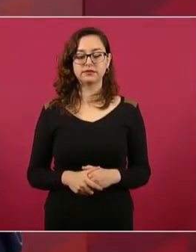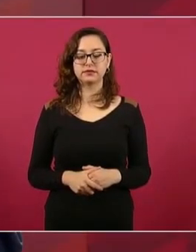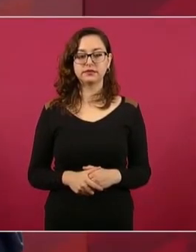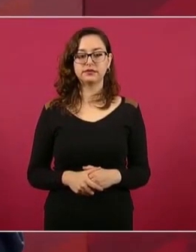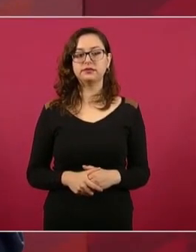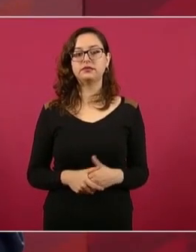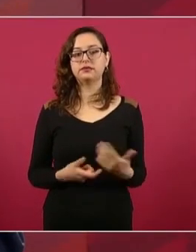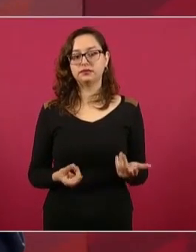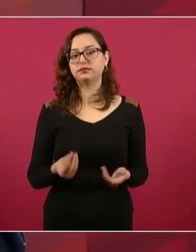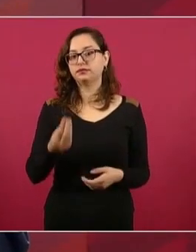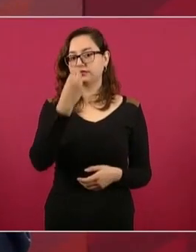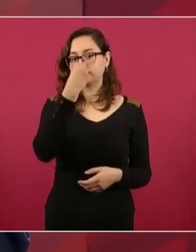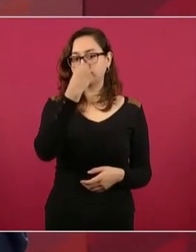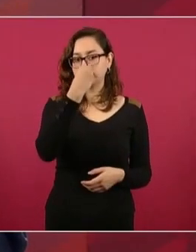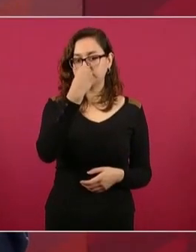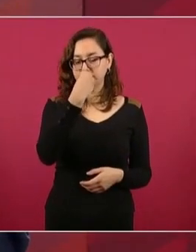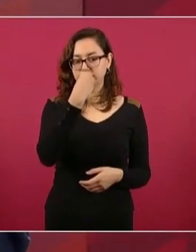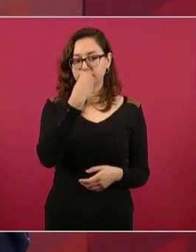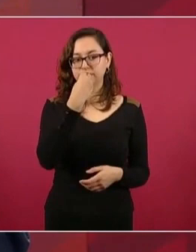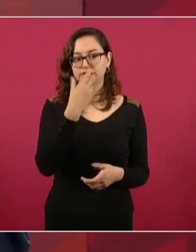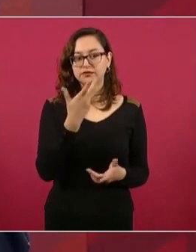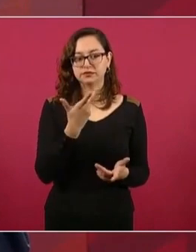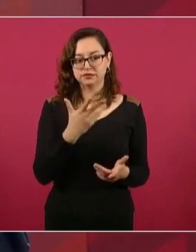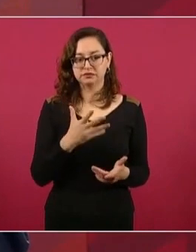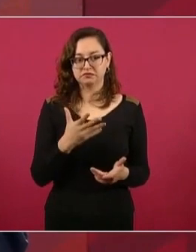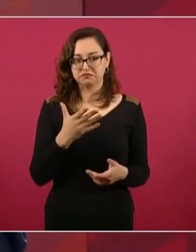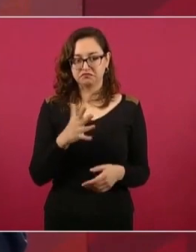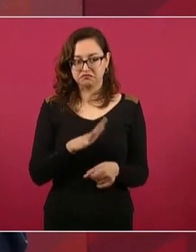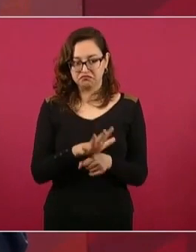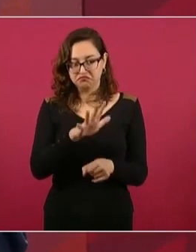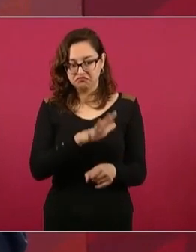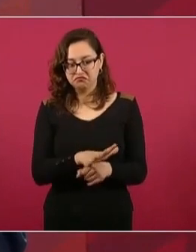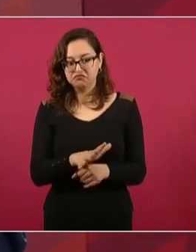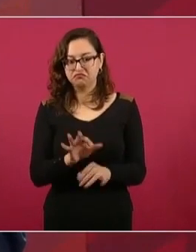buscar una alimentación nutritiva,